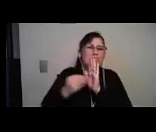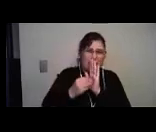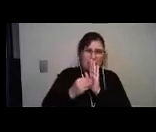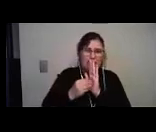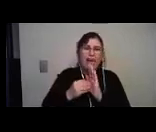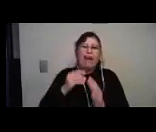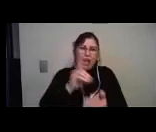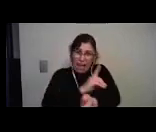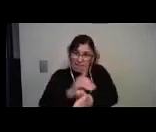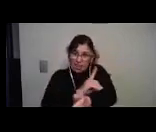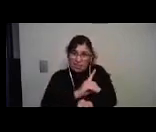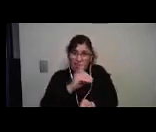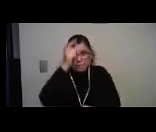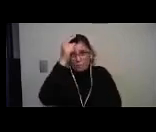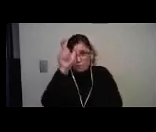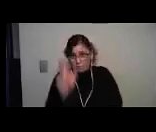diabética.